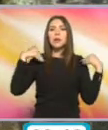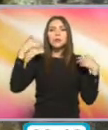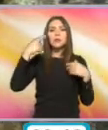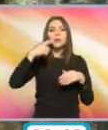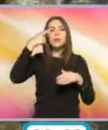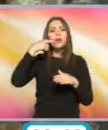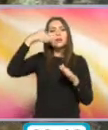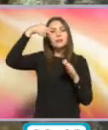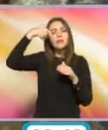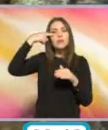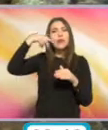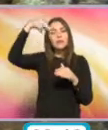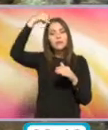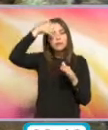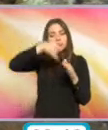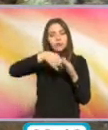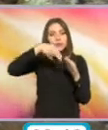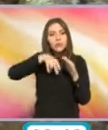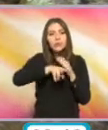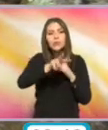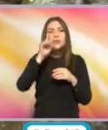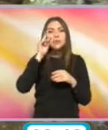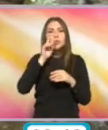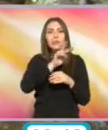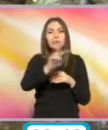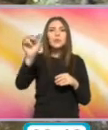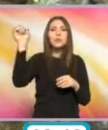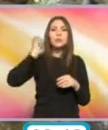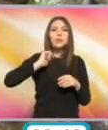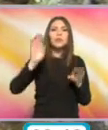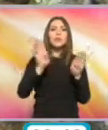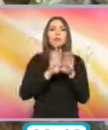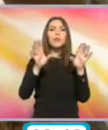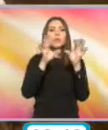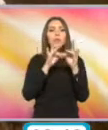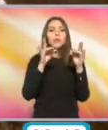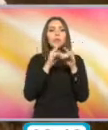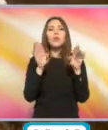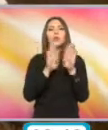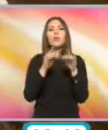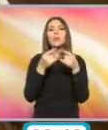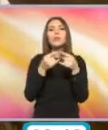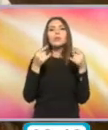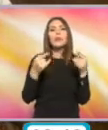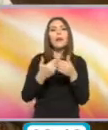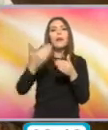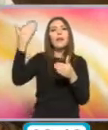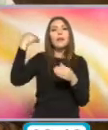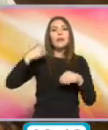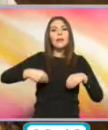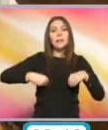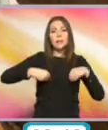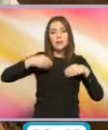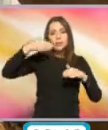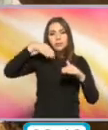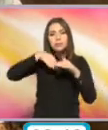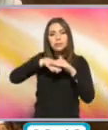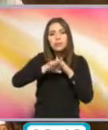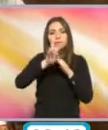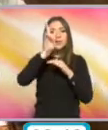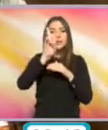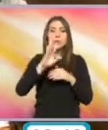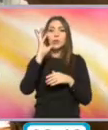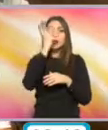varios socavones para realmente que veamos cómo era la vida en las minas, que también podrían, miren nada más que el lugar, está